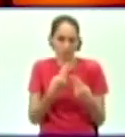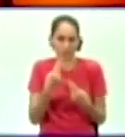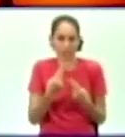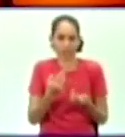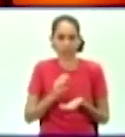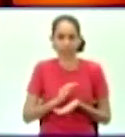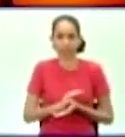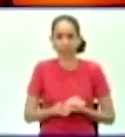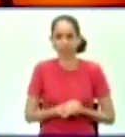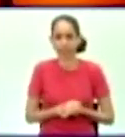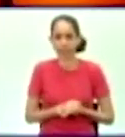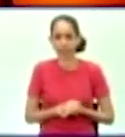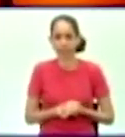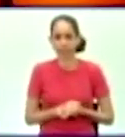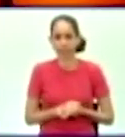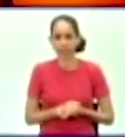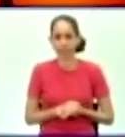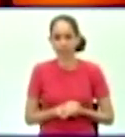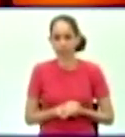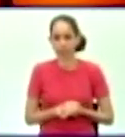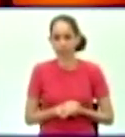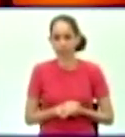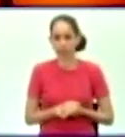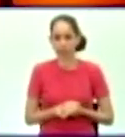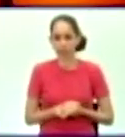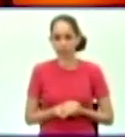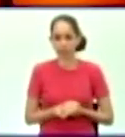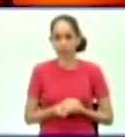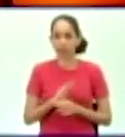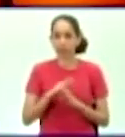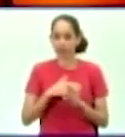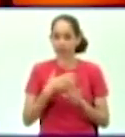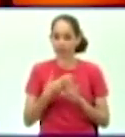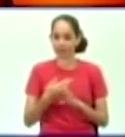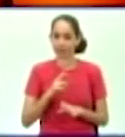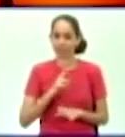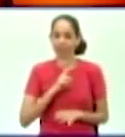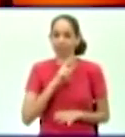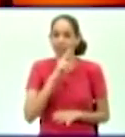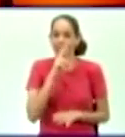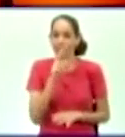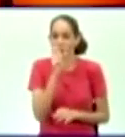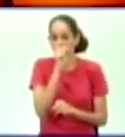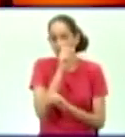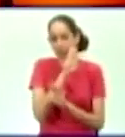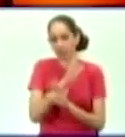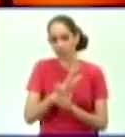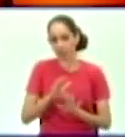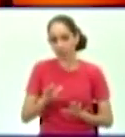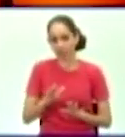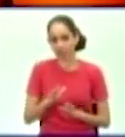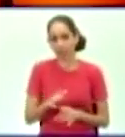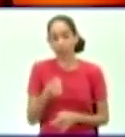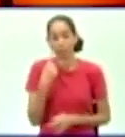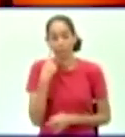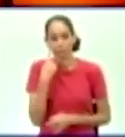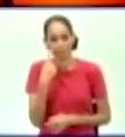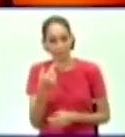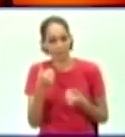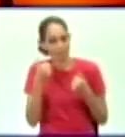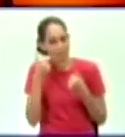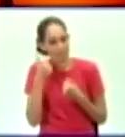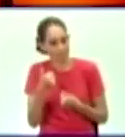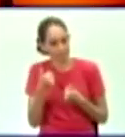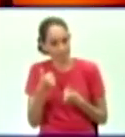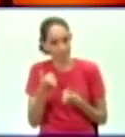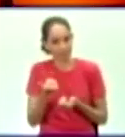segmento, para entonces dar la respuesta final. Fíjense bien